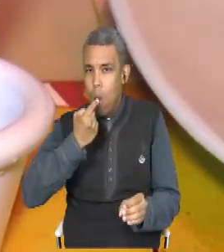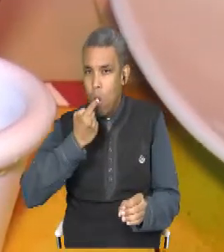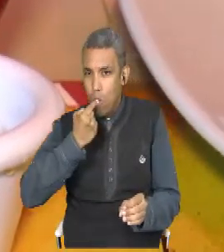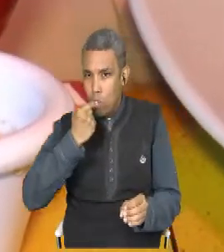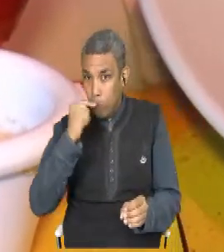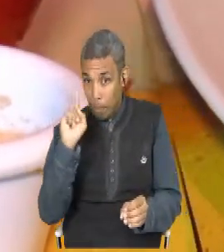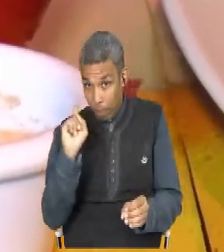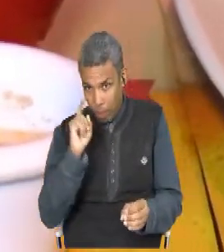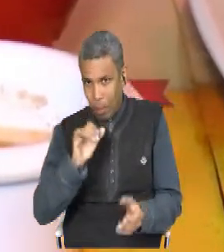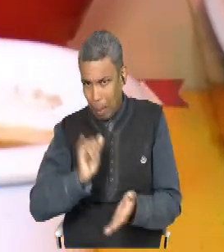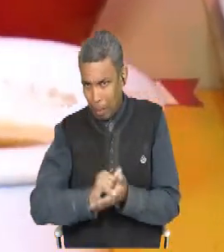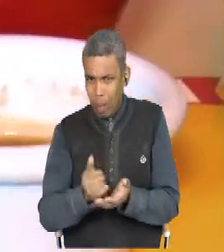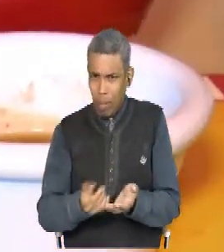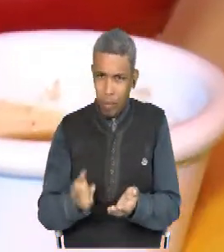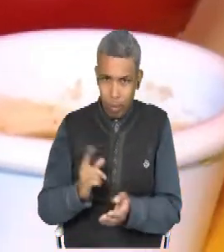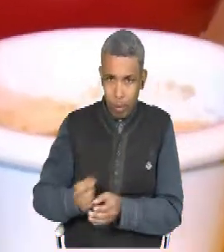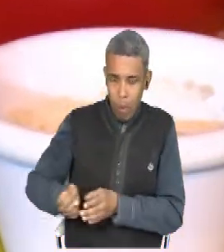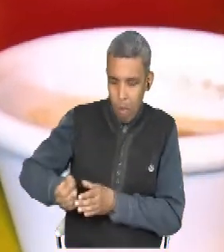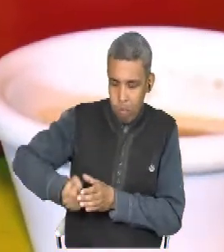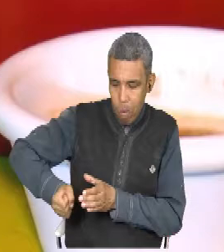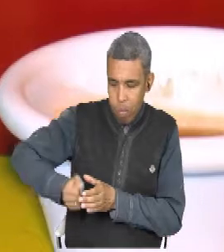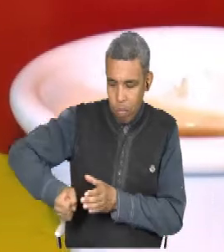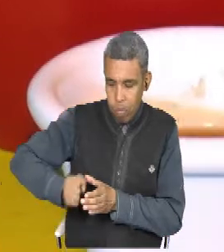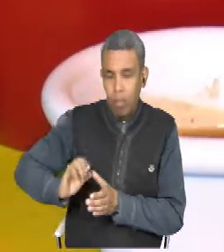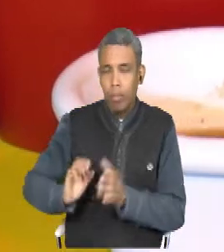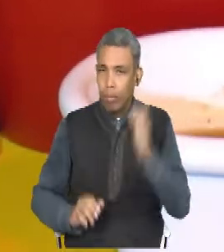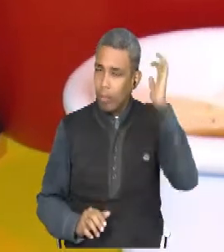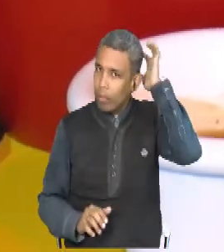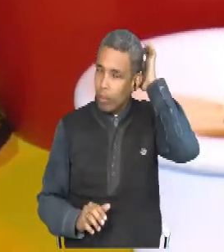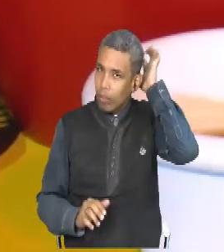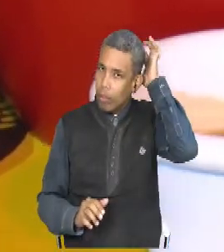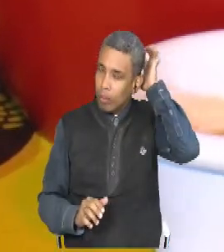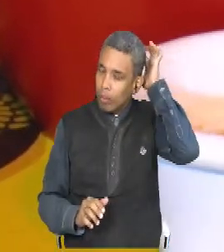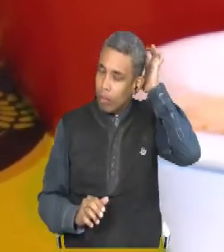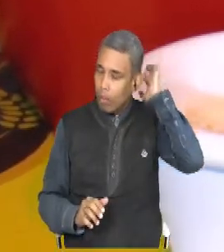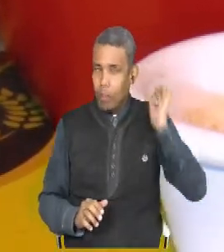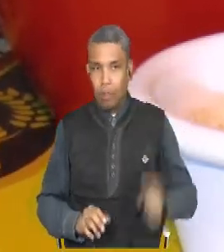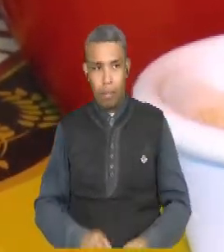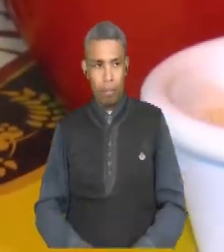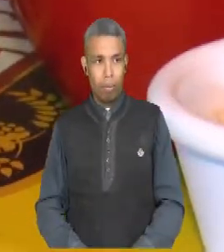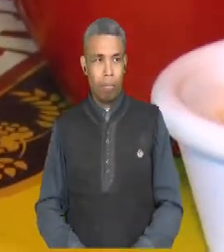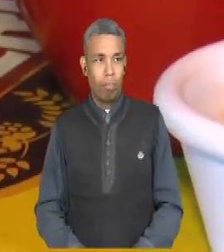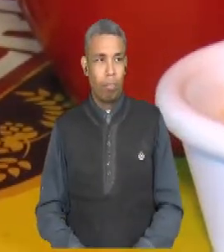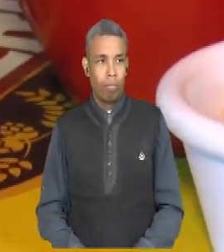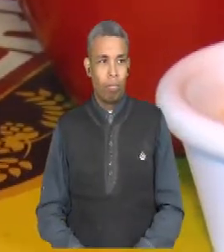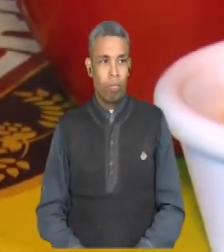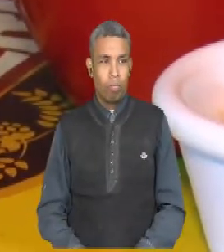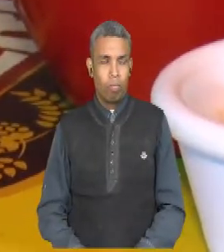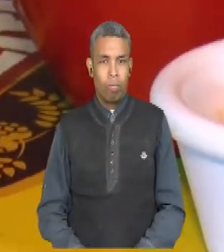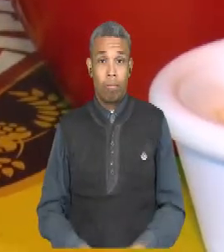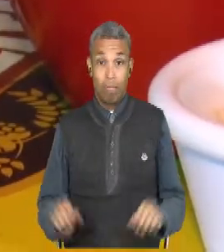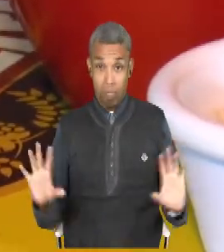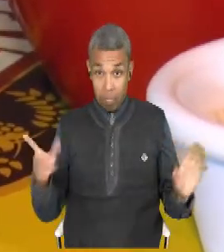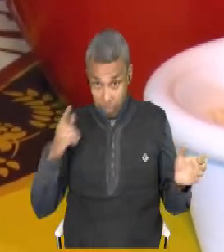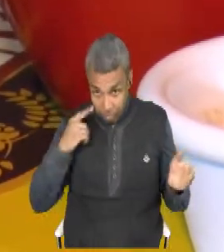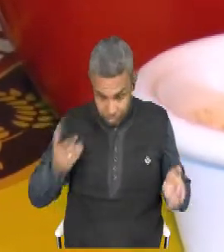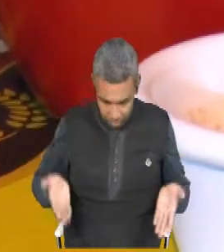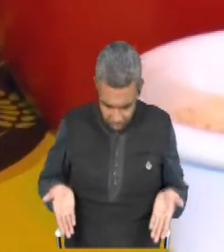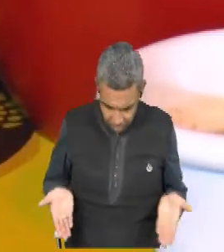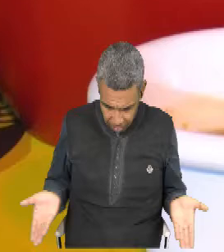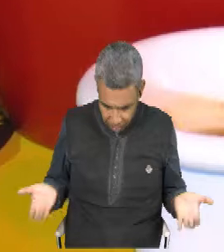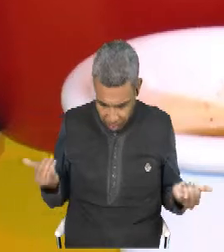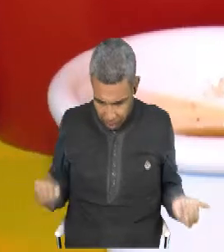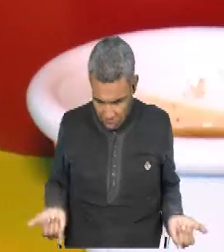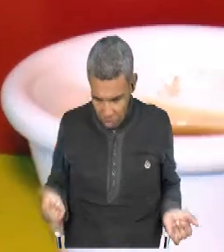acerca de esta preparación. Entonces, la pasamos primero por la plancha, es decir, aquí en este momento es una comida que usted puede decir, no, yo estoy a dieta, pero